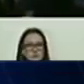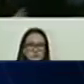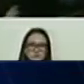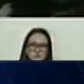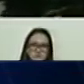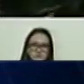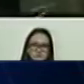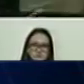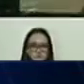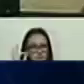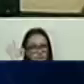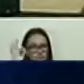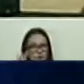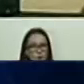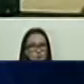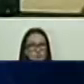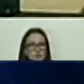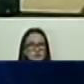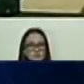Congreso Constituyente de Angostura.